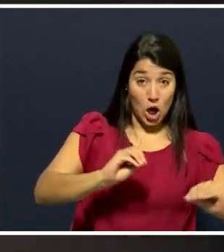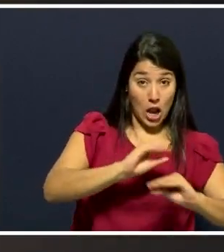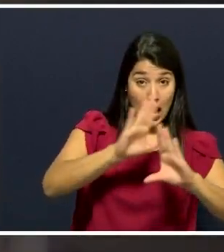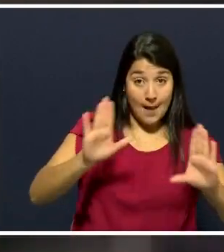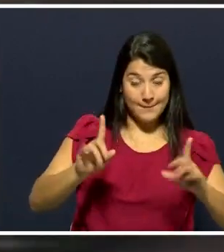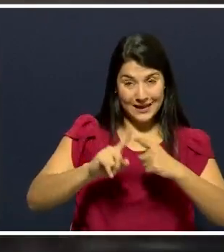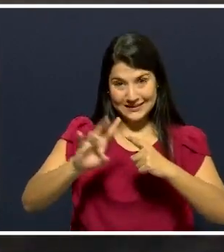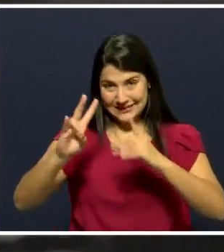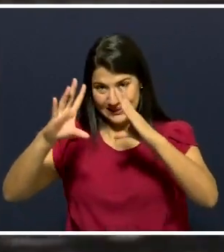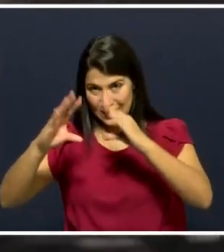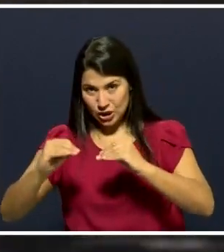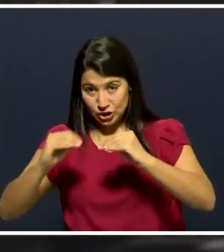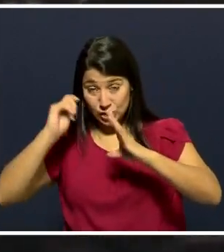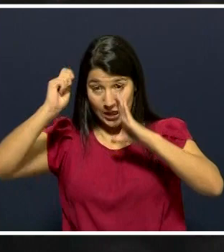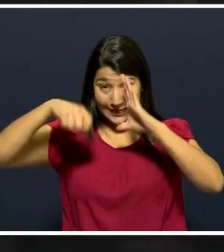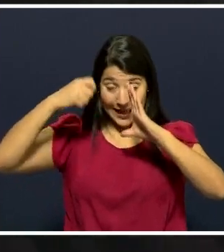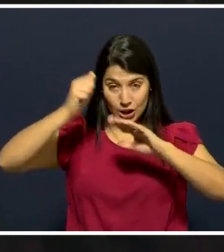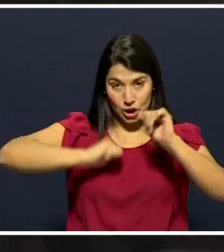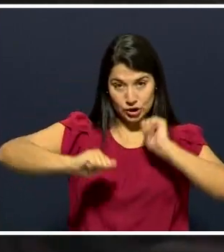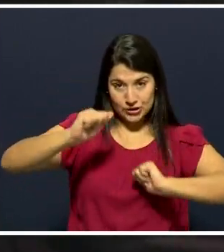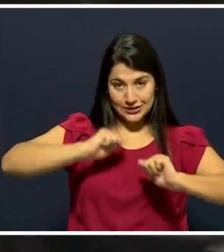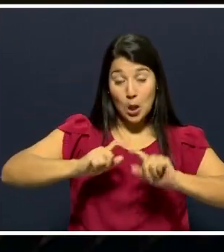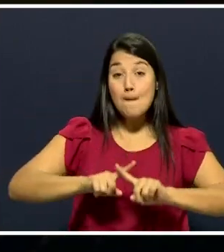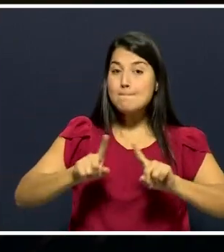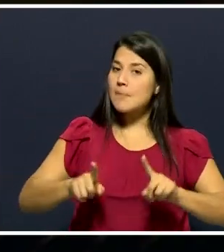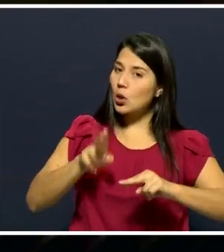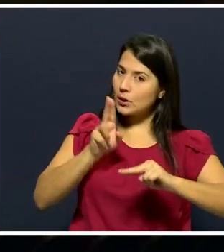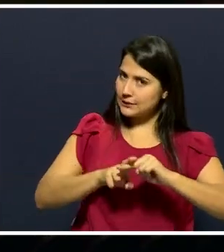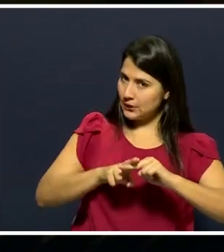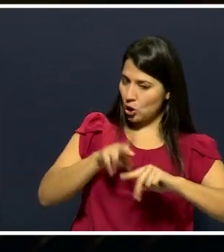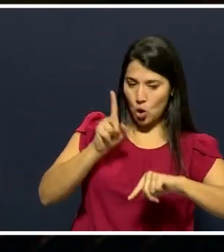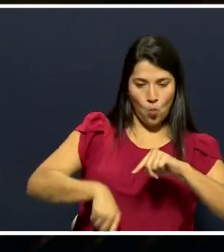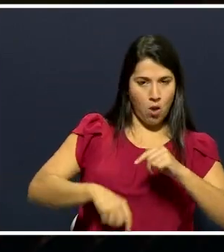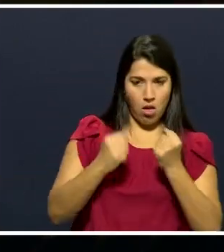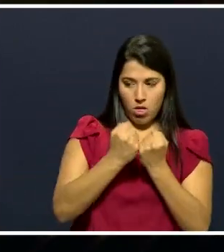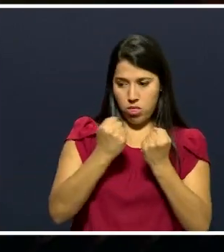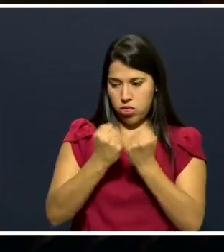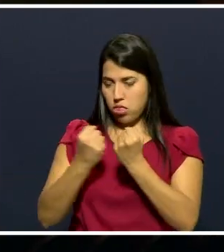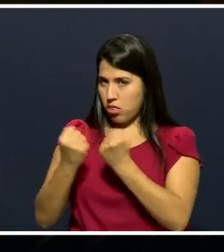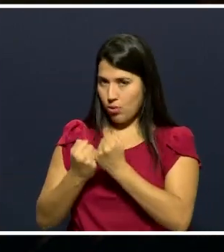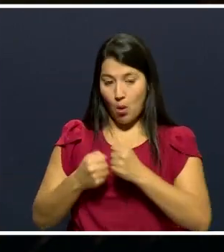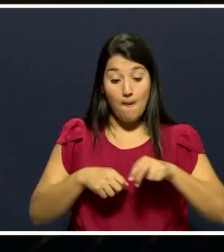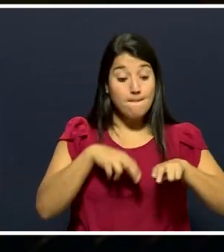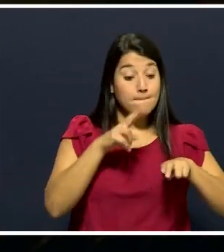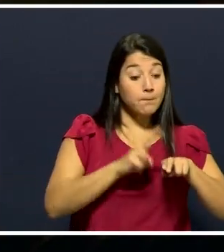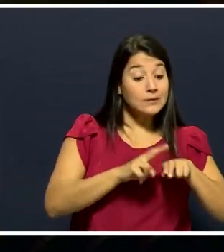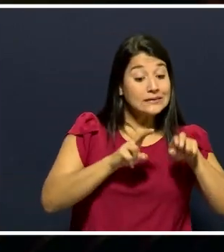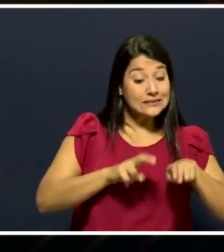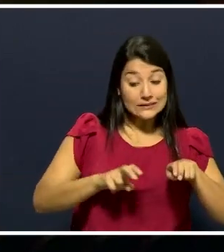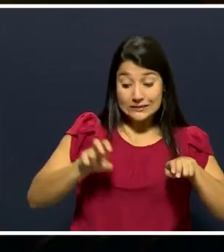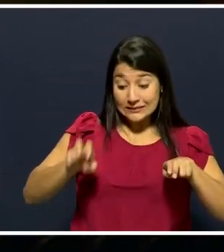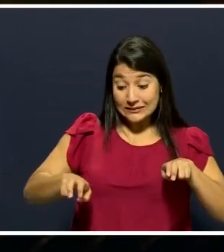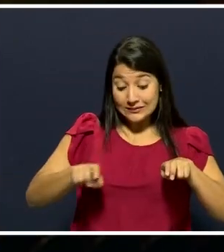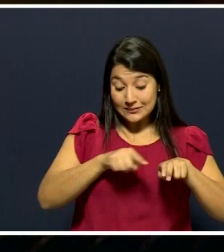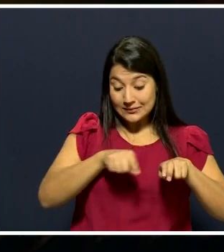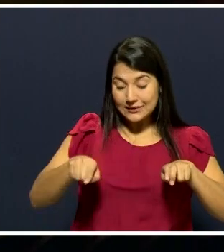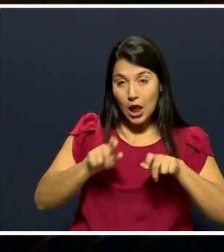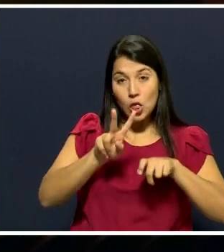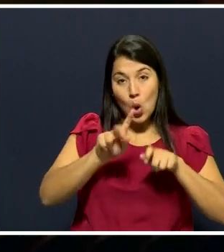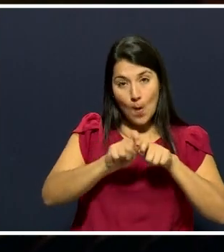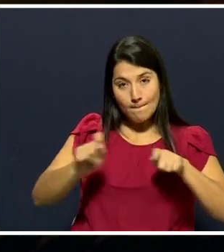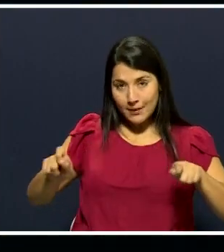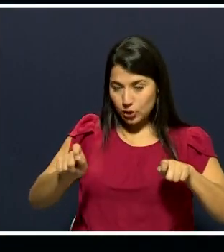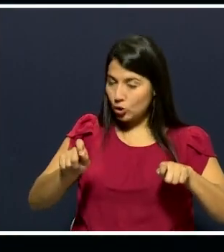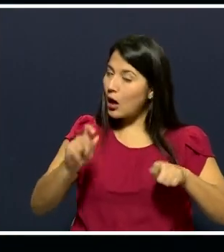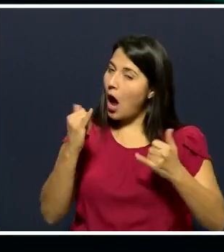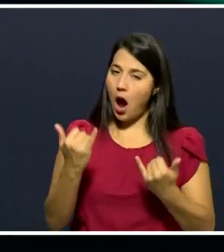noche teatros y cines, pero los asientos o butacas deberán tener una separación de 2 metros. Esta medida no aplicará para el Teatro Nacional y